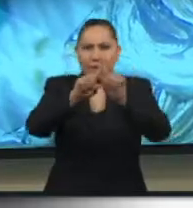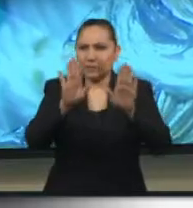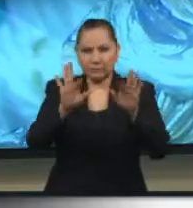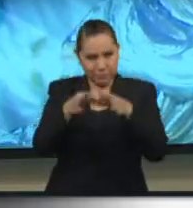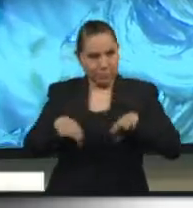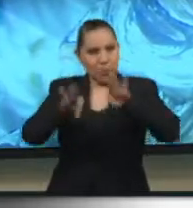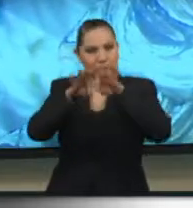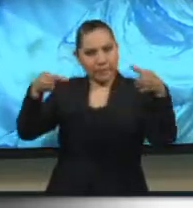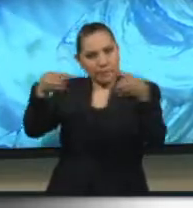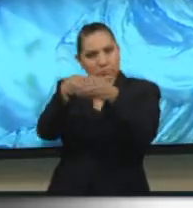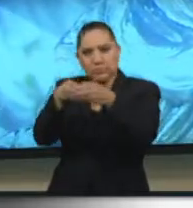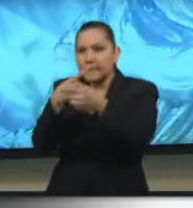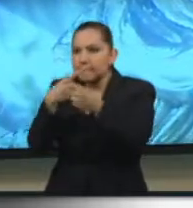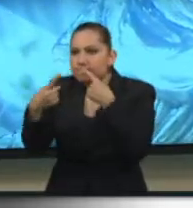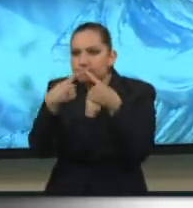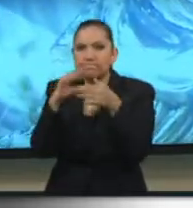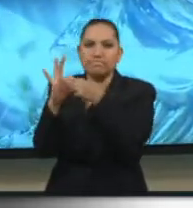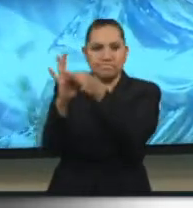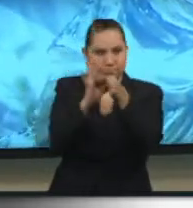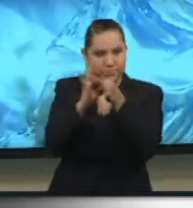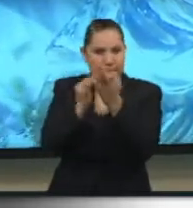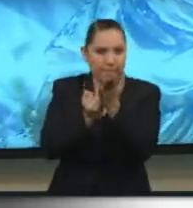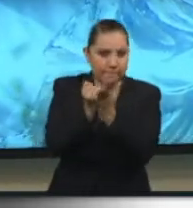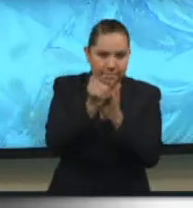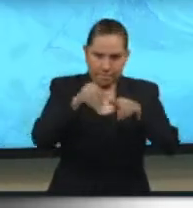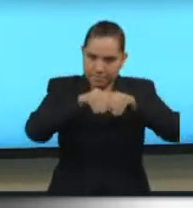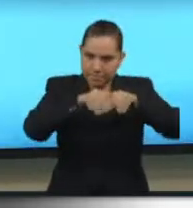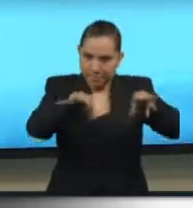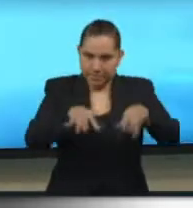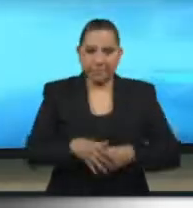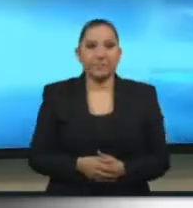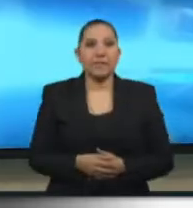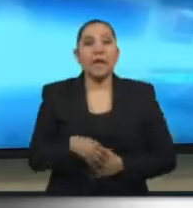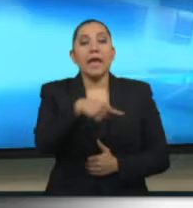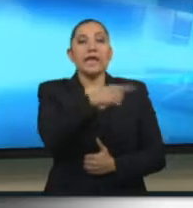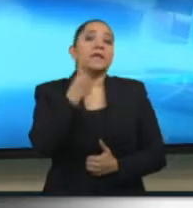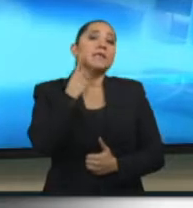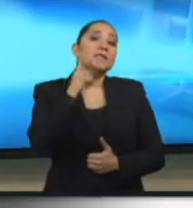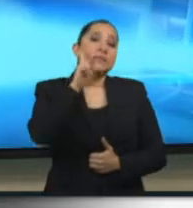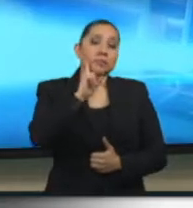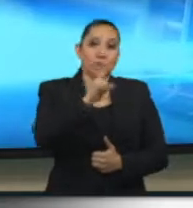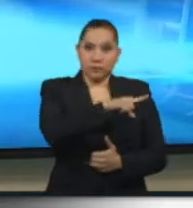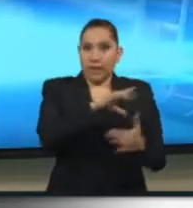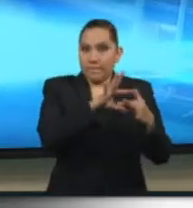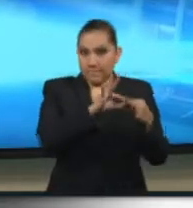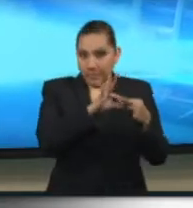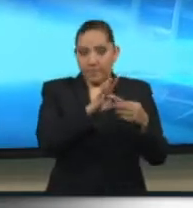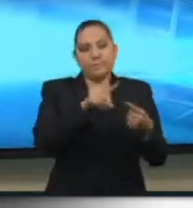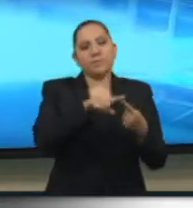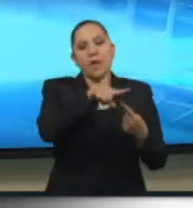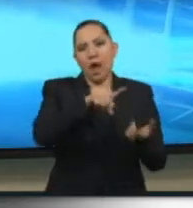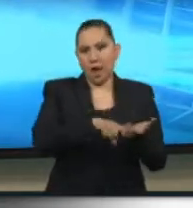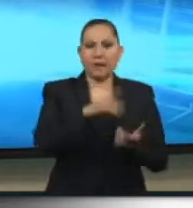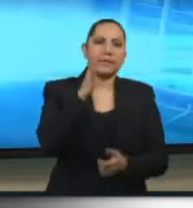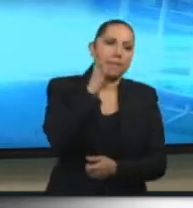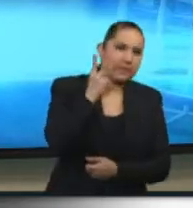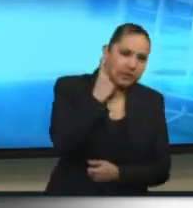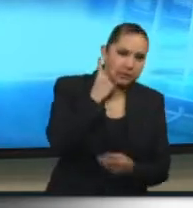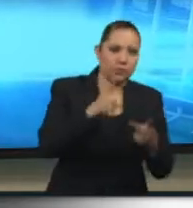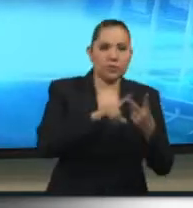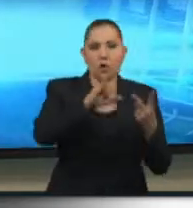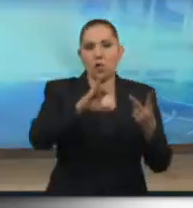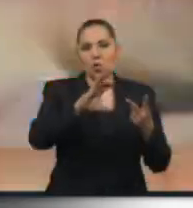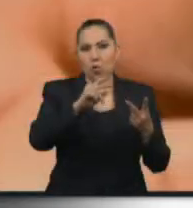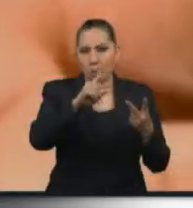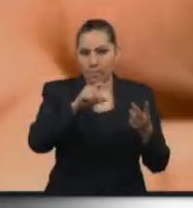Y vea, la diputada también afirmó que los órganos de gobierno en la Cámara de Diputados, la Junta de Coordinación Política y la Mesa Directiva, acordaron con apoyo